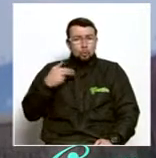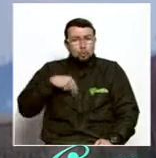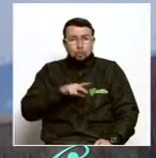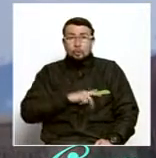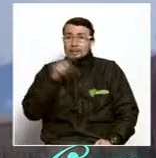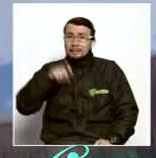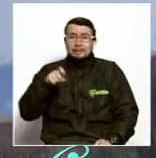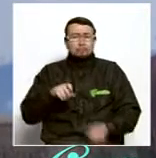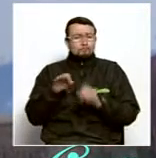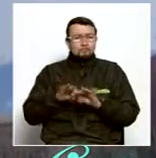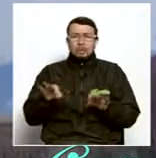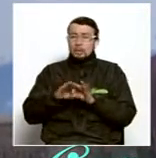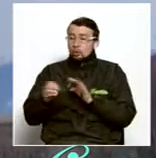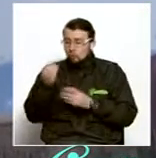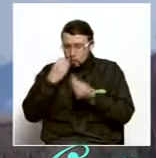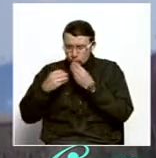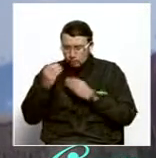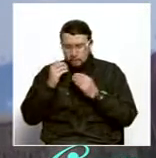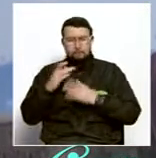este momento el